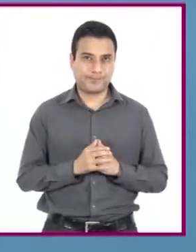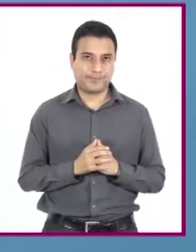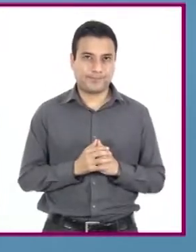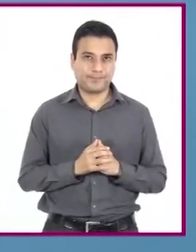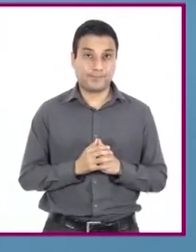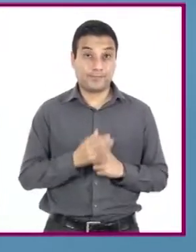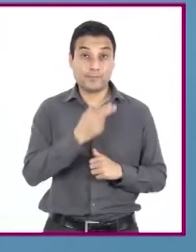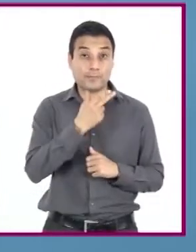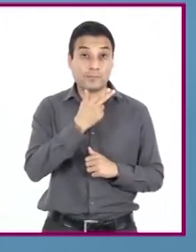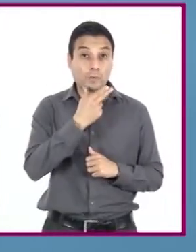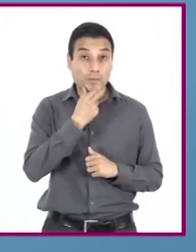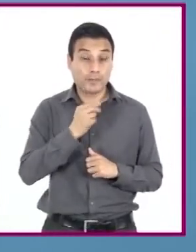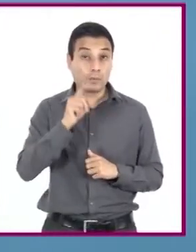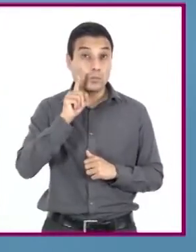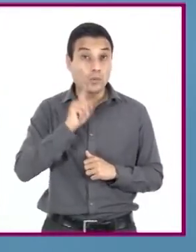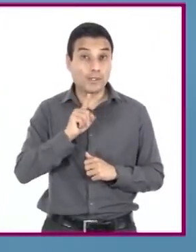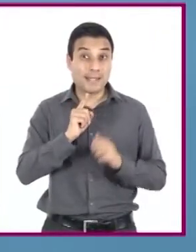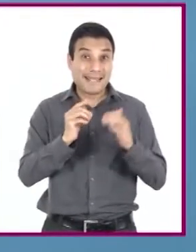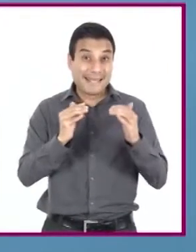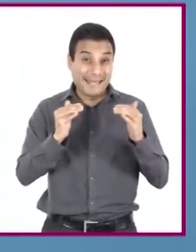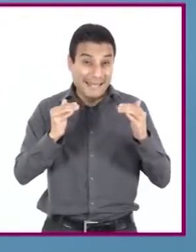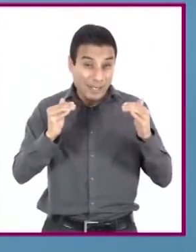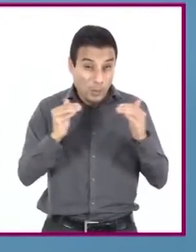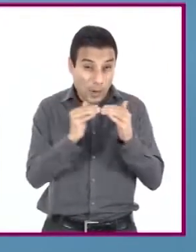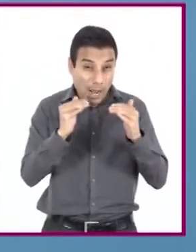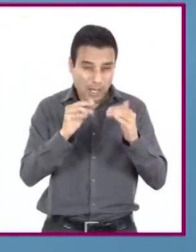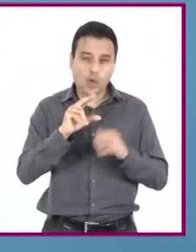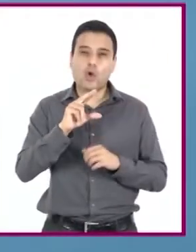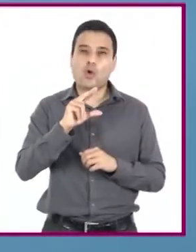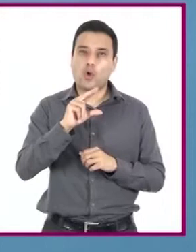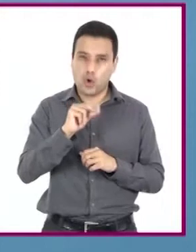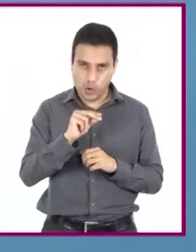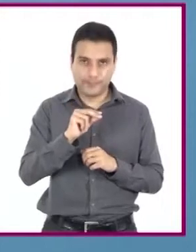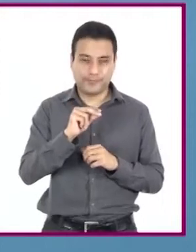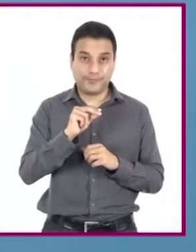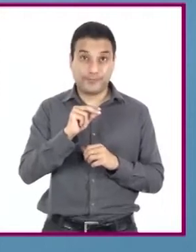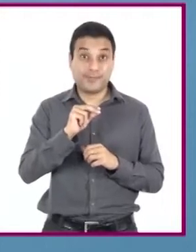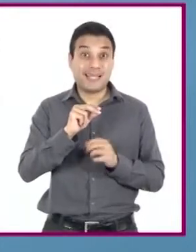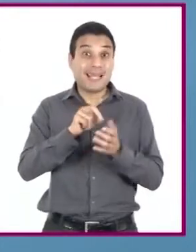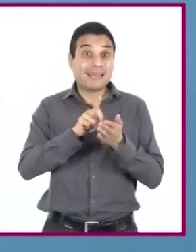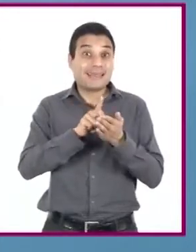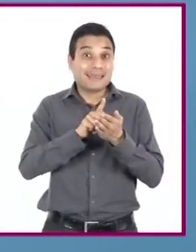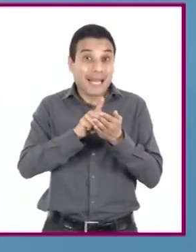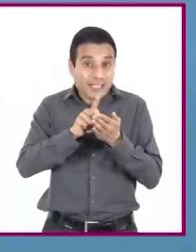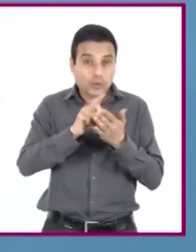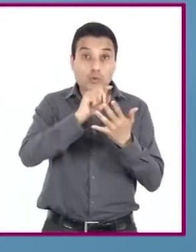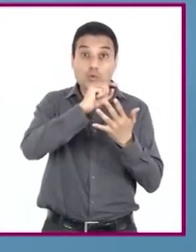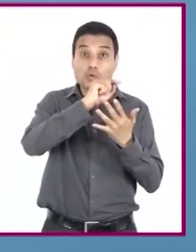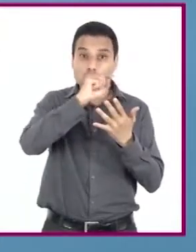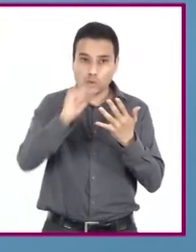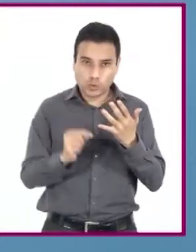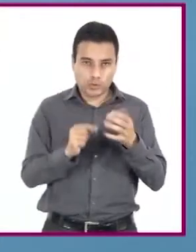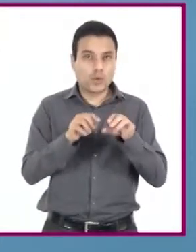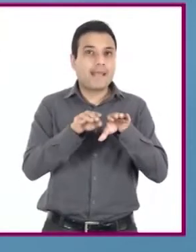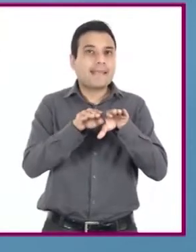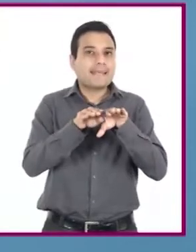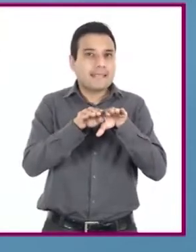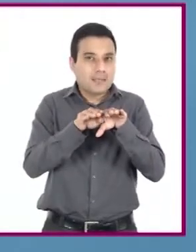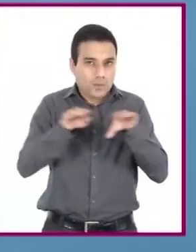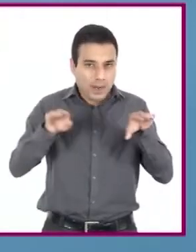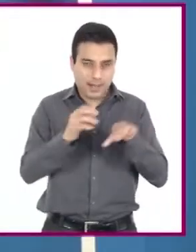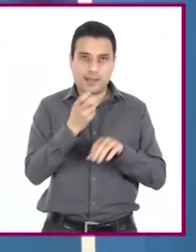a mujeres y hombres, sino garantizar la igualdad en el goce y el ejercicio de los derechos de